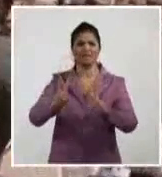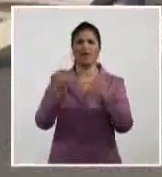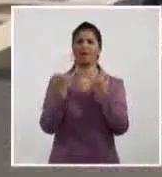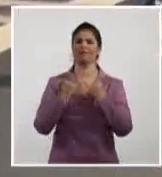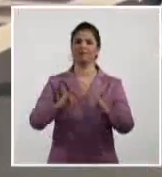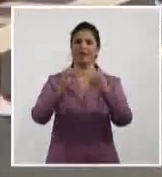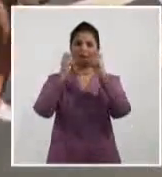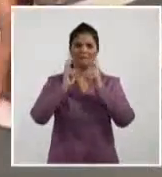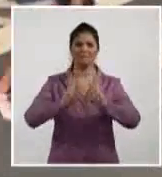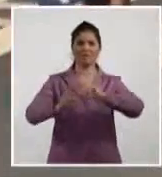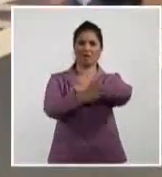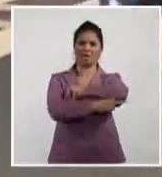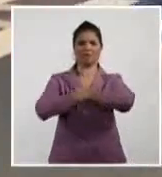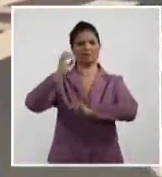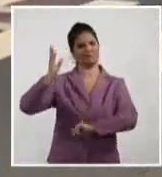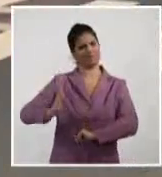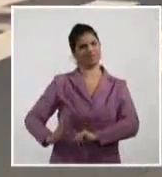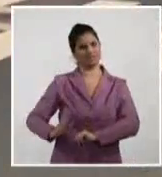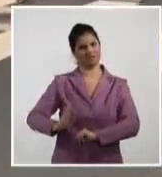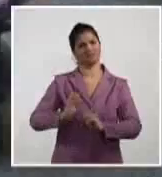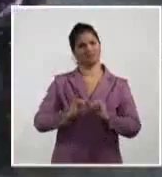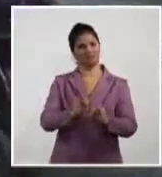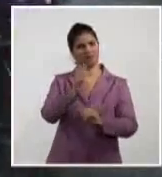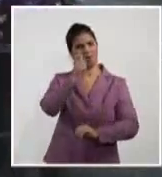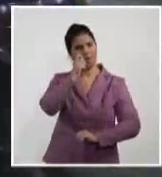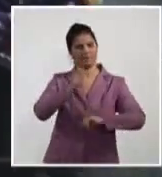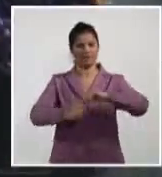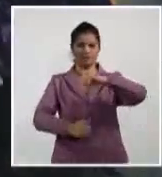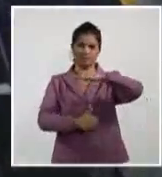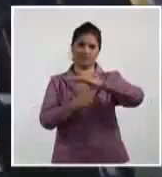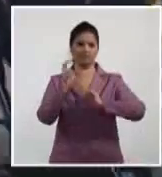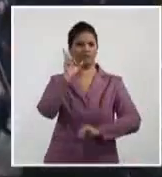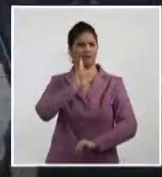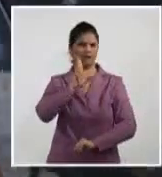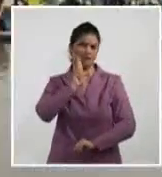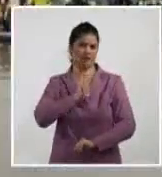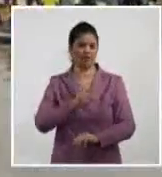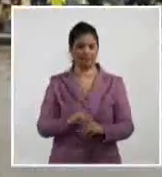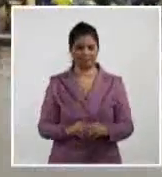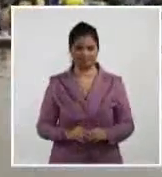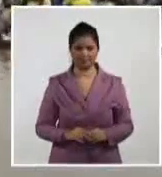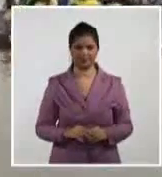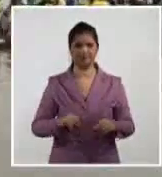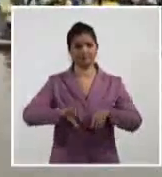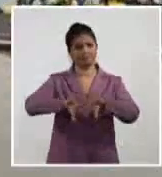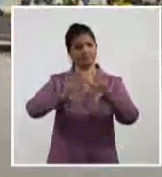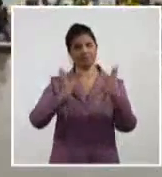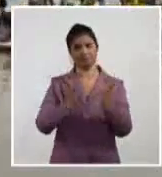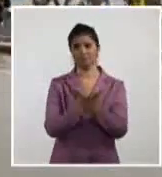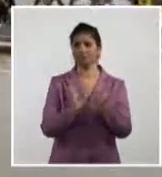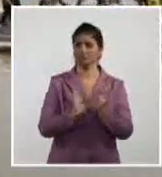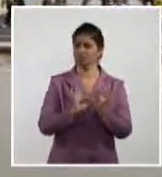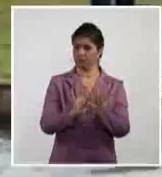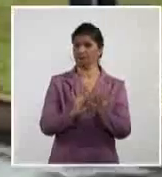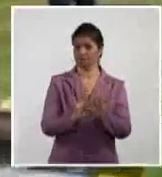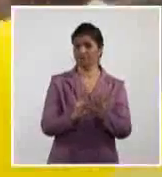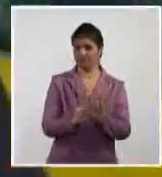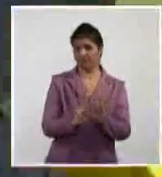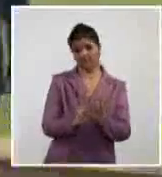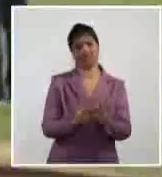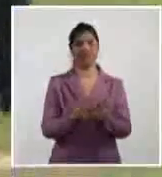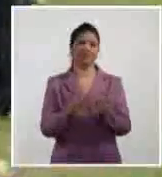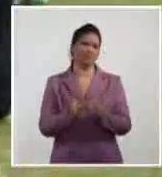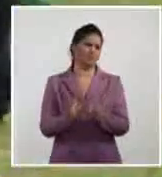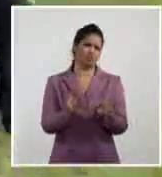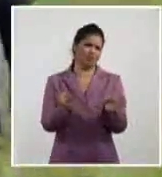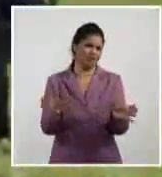obstáculos derivados de la herencia bolsonarista, cuyo tinte extremista se dejaría ver desde el asalto a la explanada de los ministerios. La